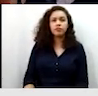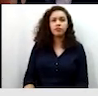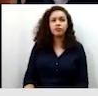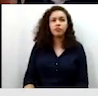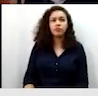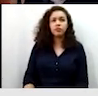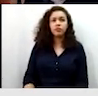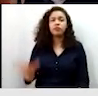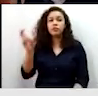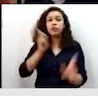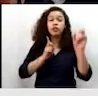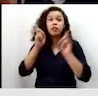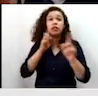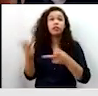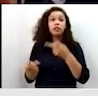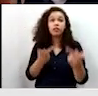¿Dudas, preguntas?